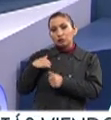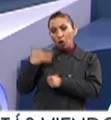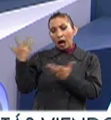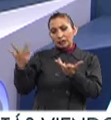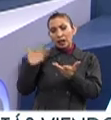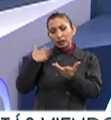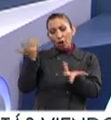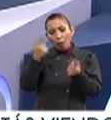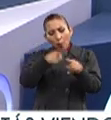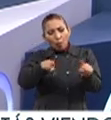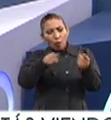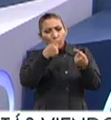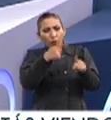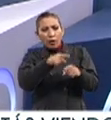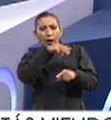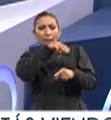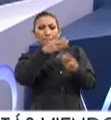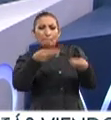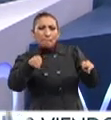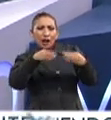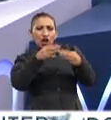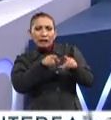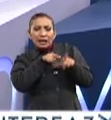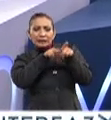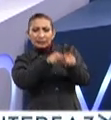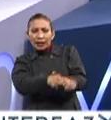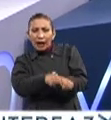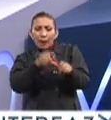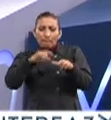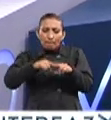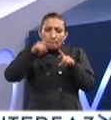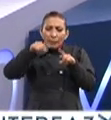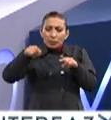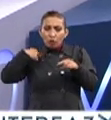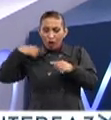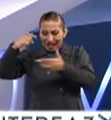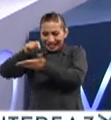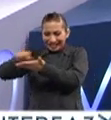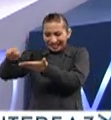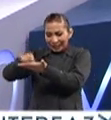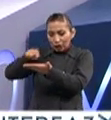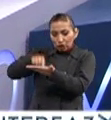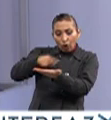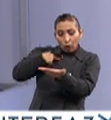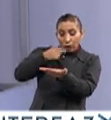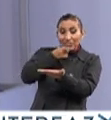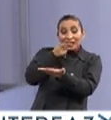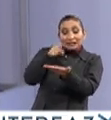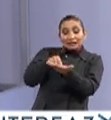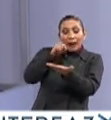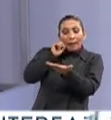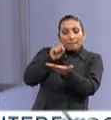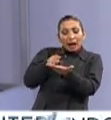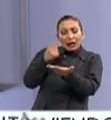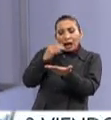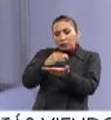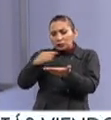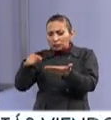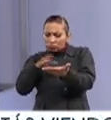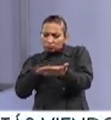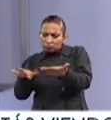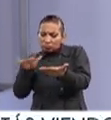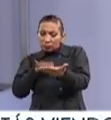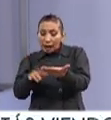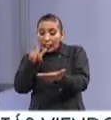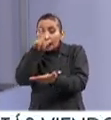Haciendo que la melodía siga en la rítmica del texto, no solamente lo que el texto dice, sino también la rítmica, porque para